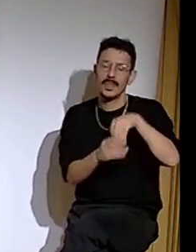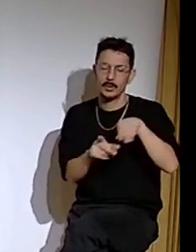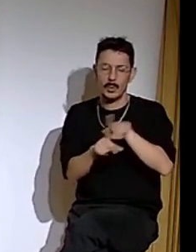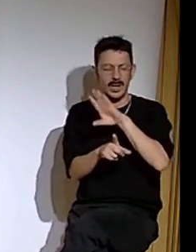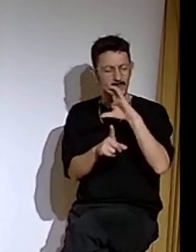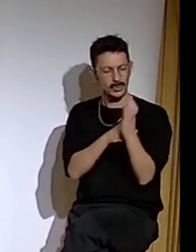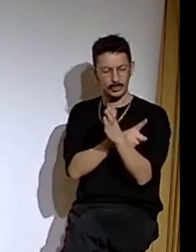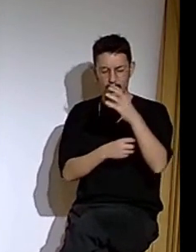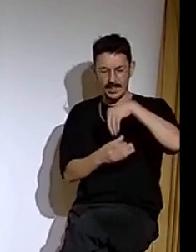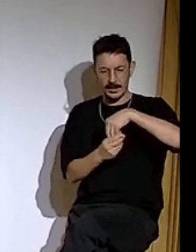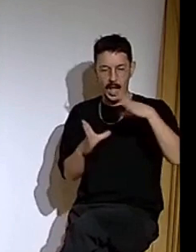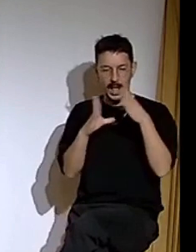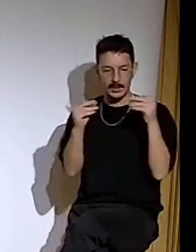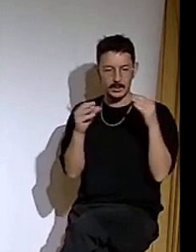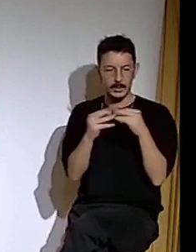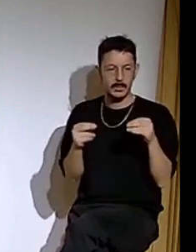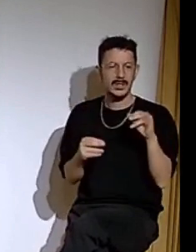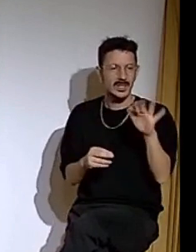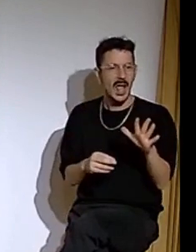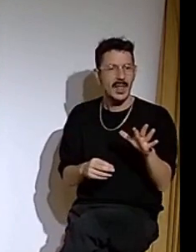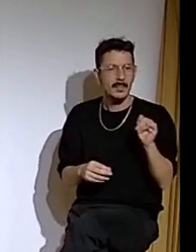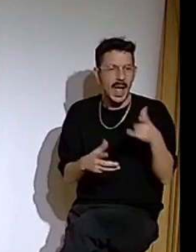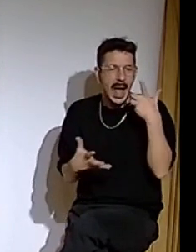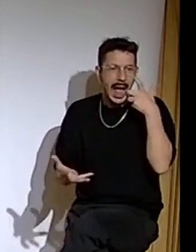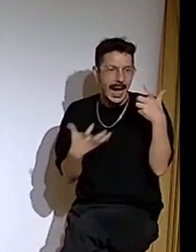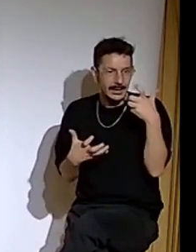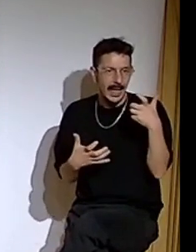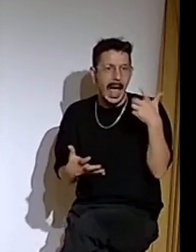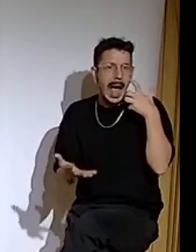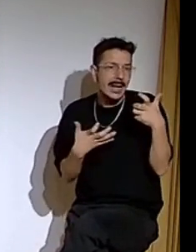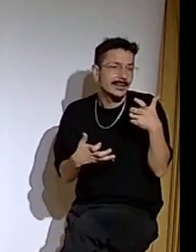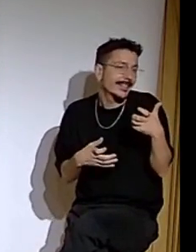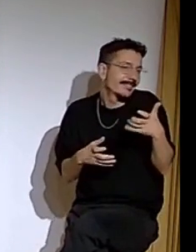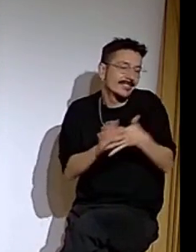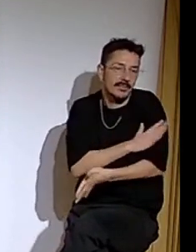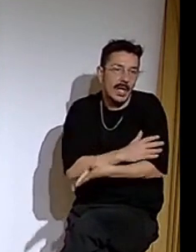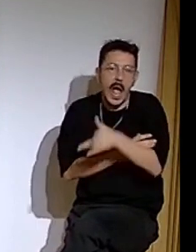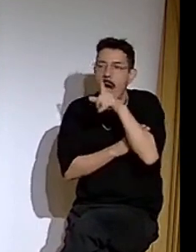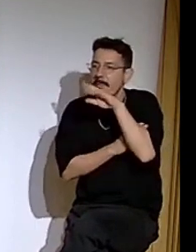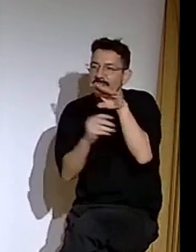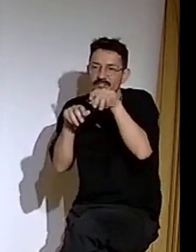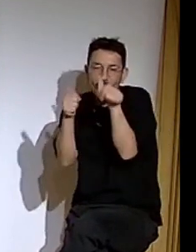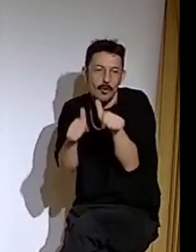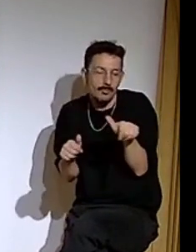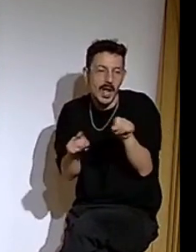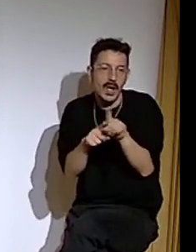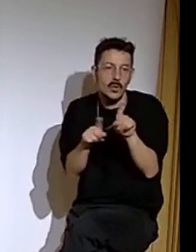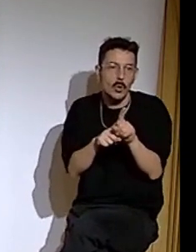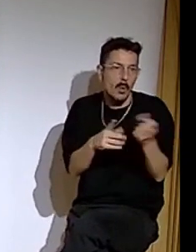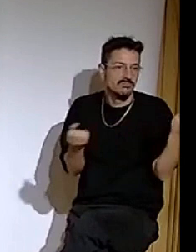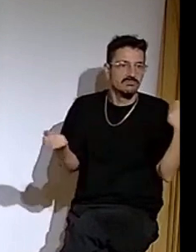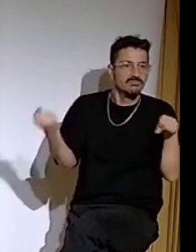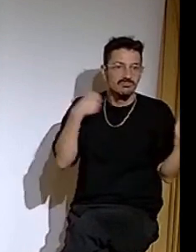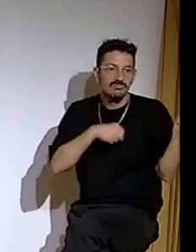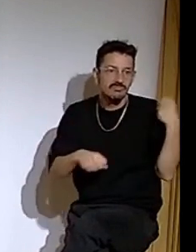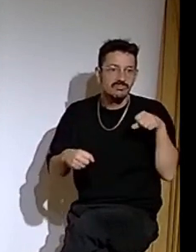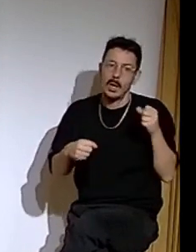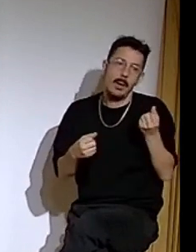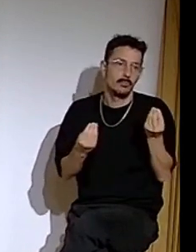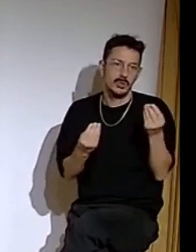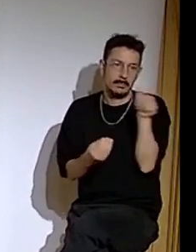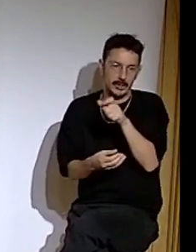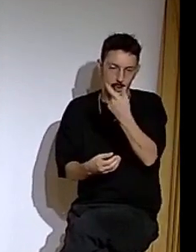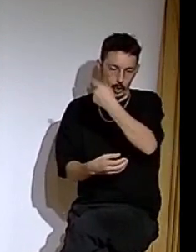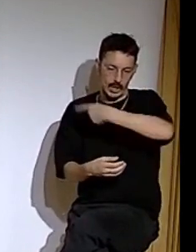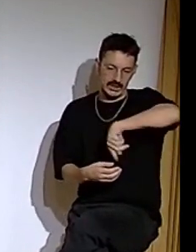nuestra cultura está muy dentro de nuestro arte y pretendemos arte es como hablamos como nos expresamos por tanto Manuel es un artista como somos muchas de las personas que estamos aquí